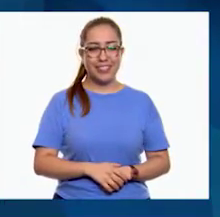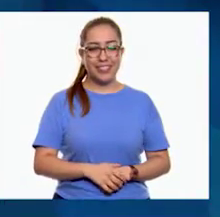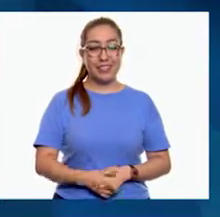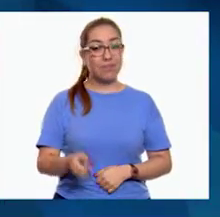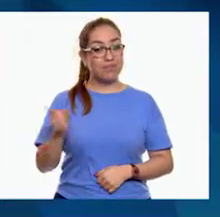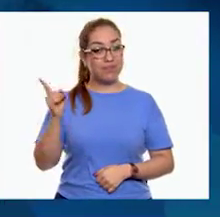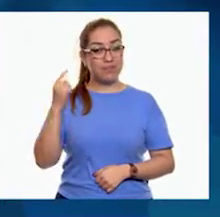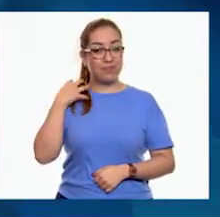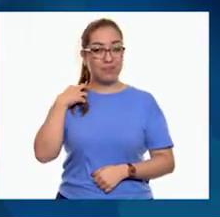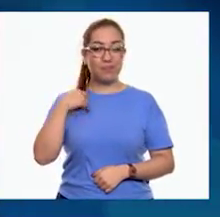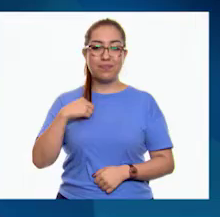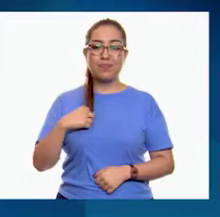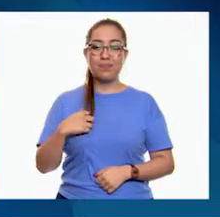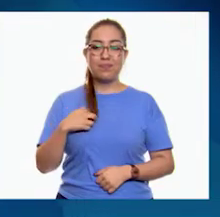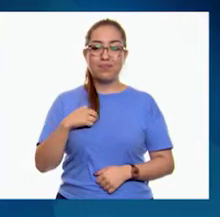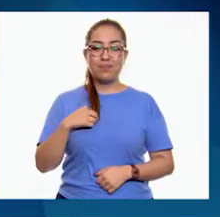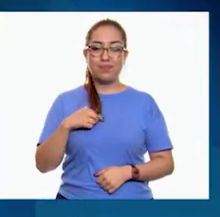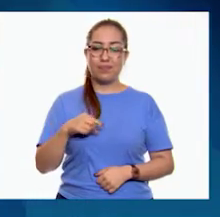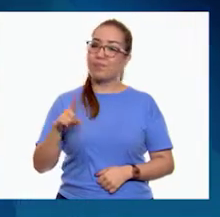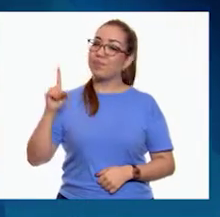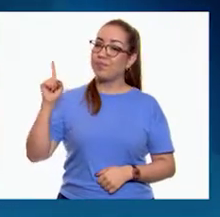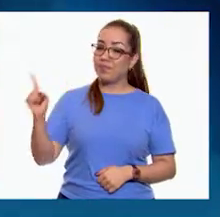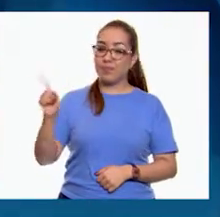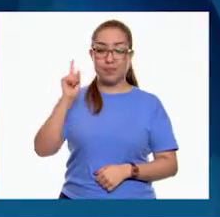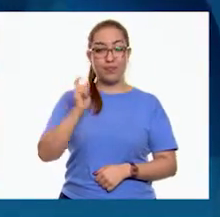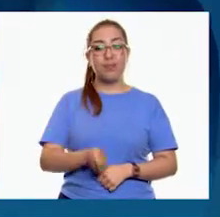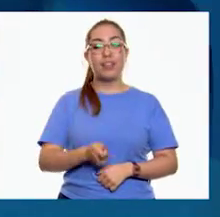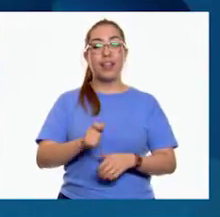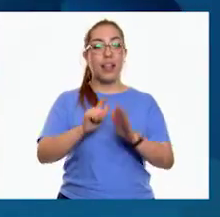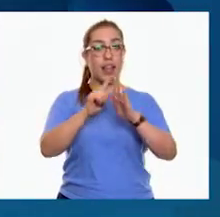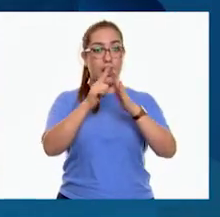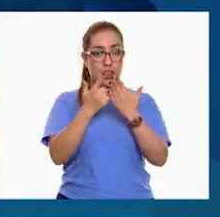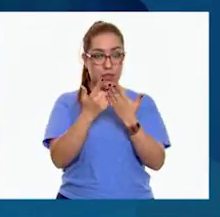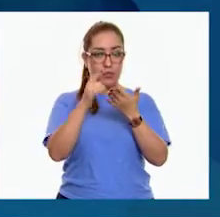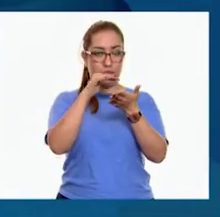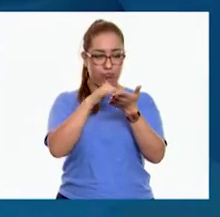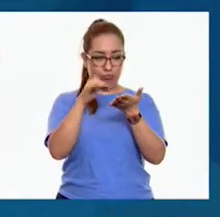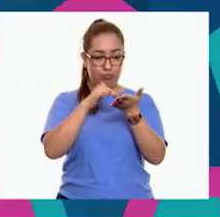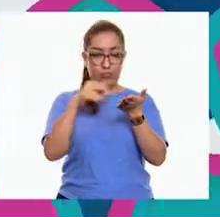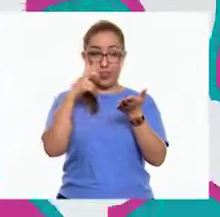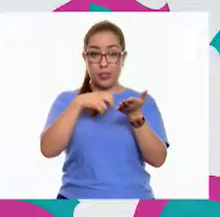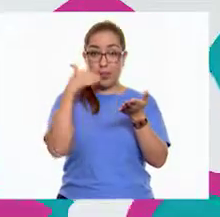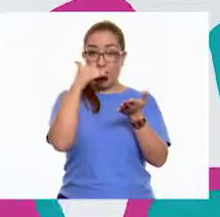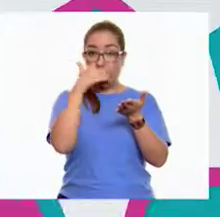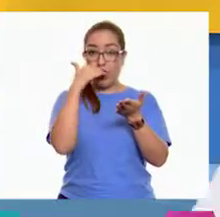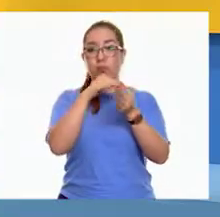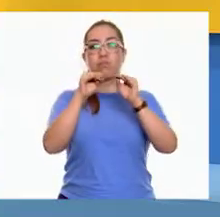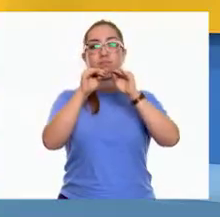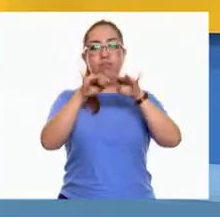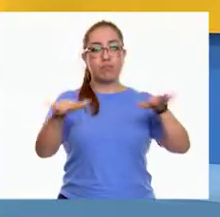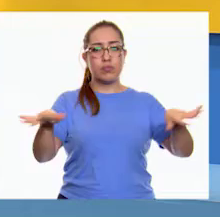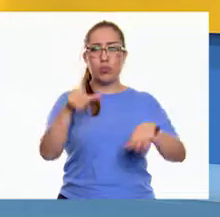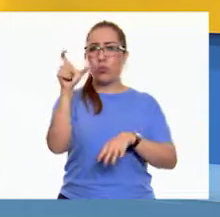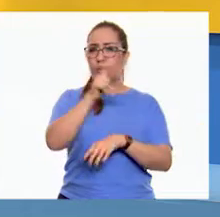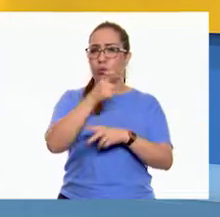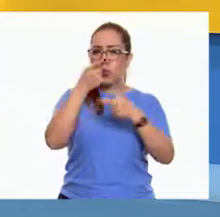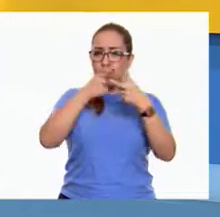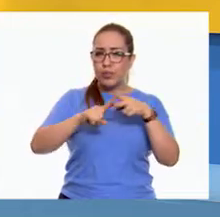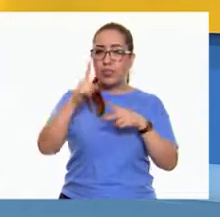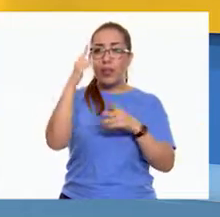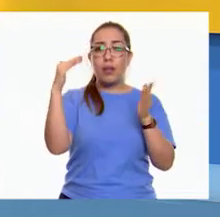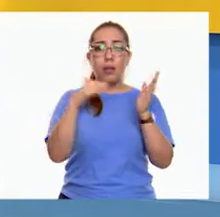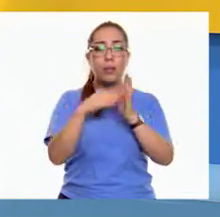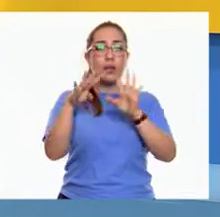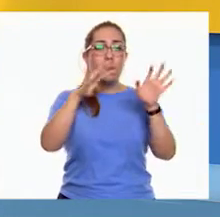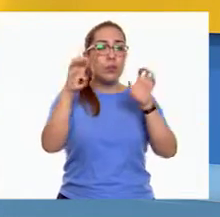Es la fundación de la comisión encargada de difundir los libros de texto gratuito, que se fundó en 1959